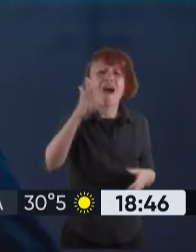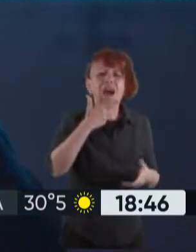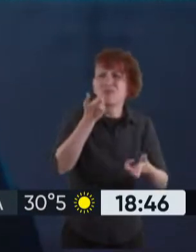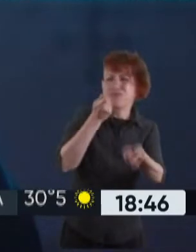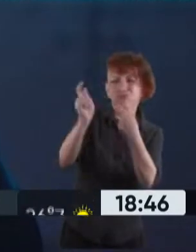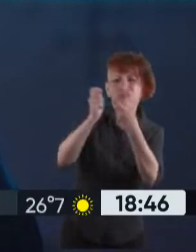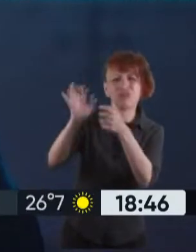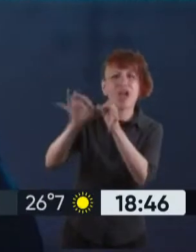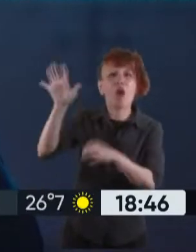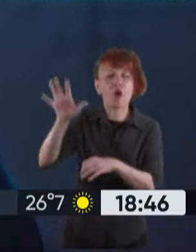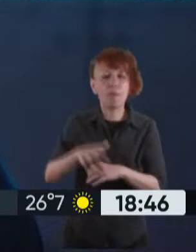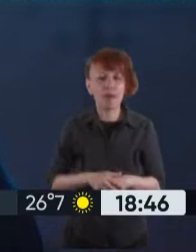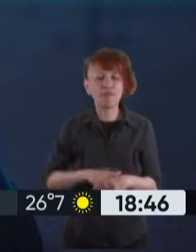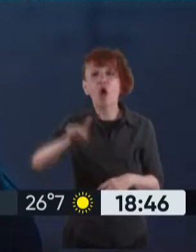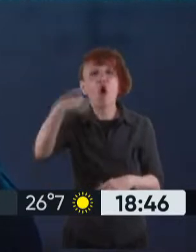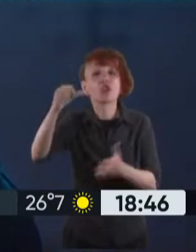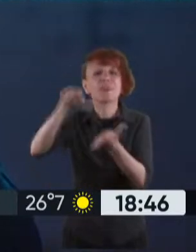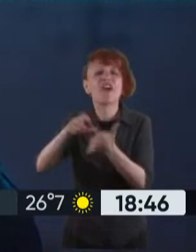¿Por qué Finlandia es lo que es?